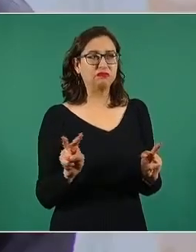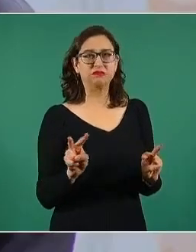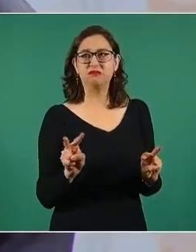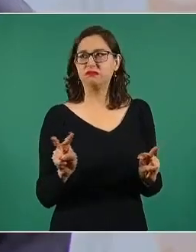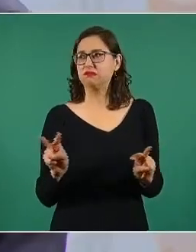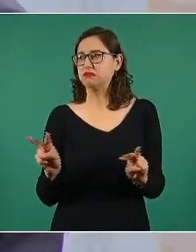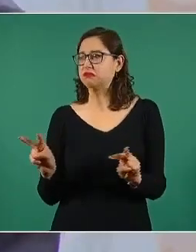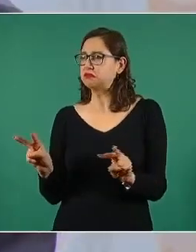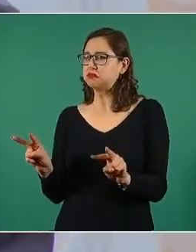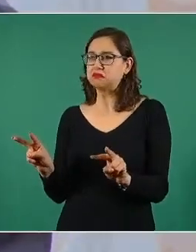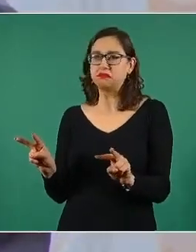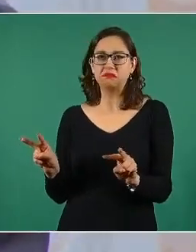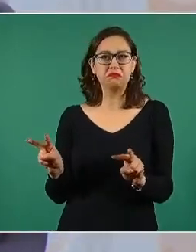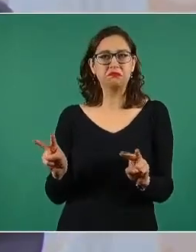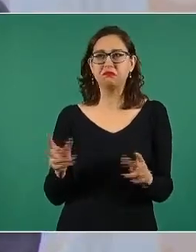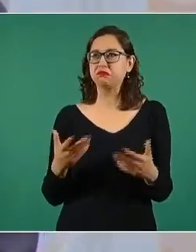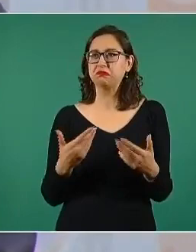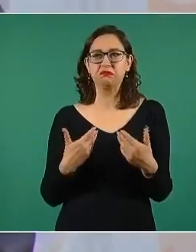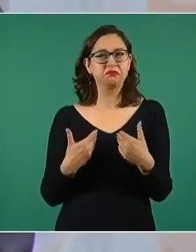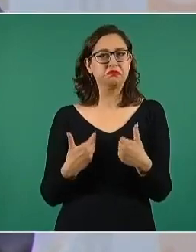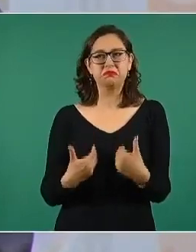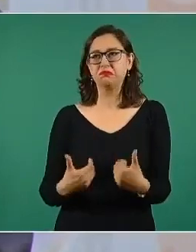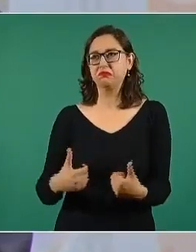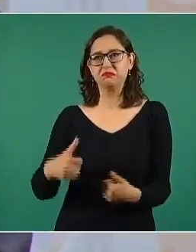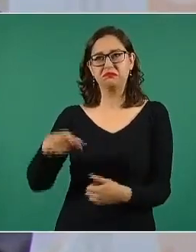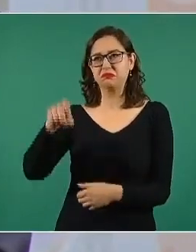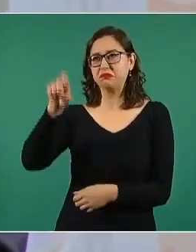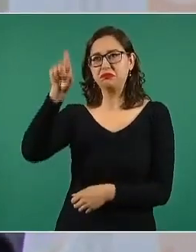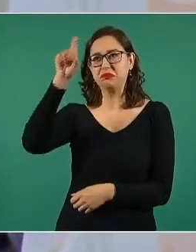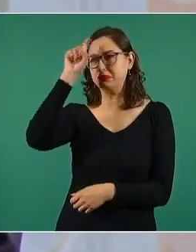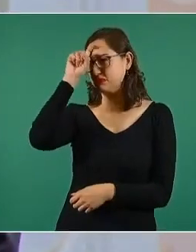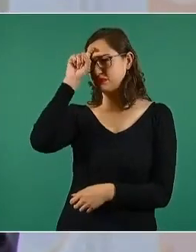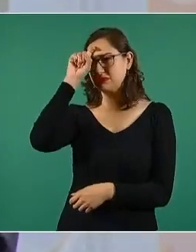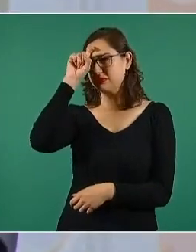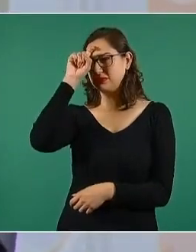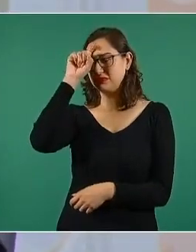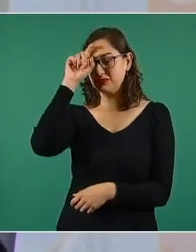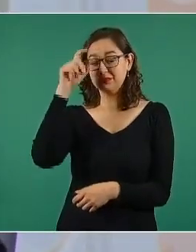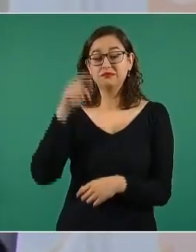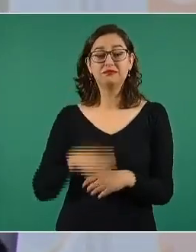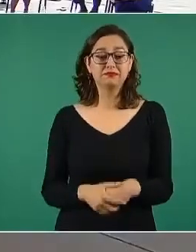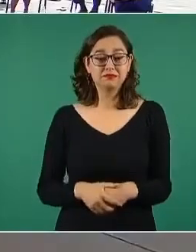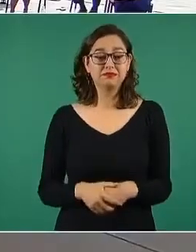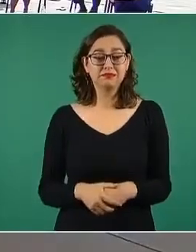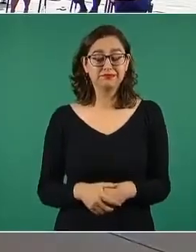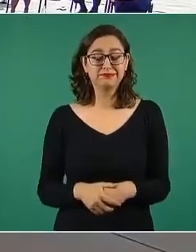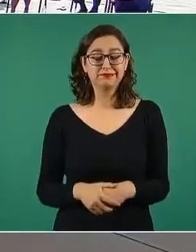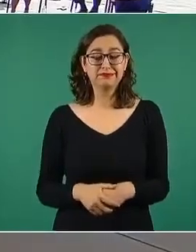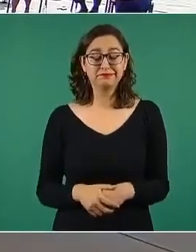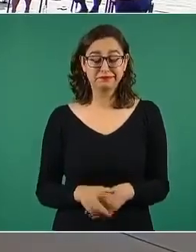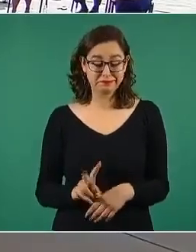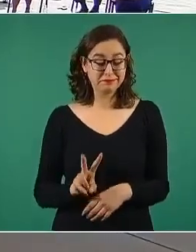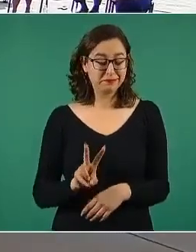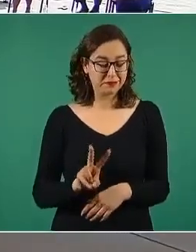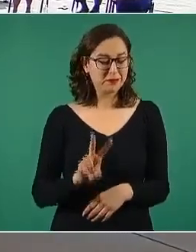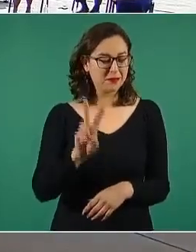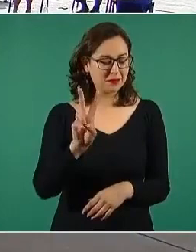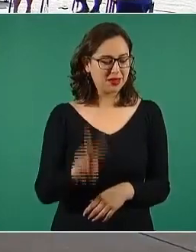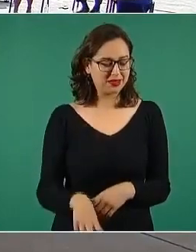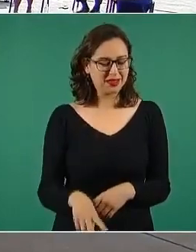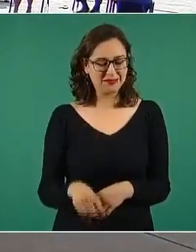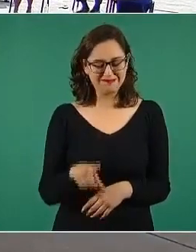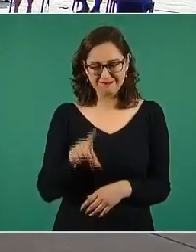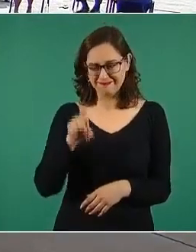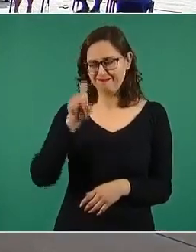nada entender. Y en efecto, la pregunta